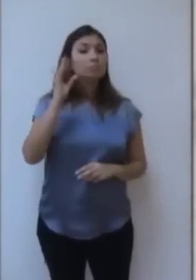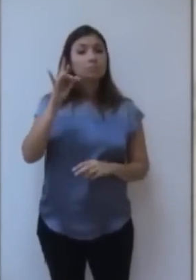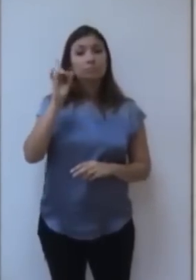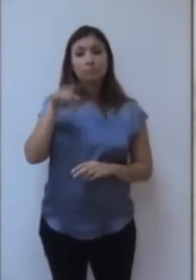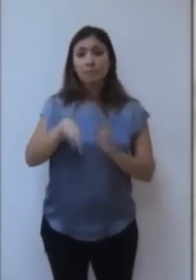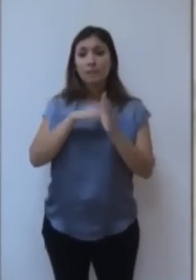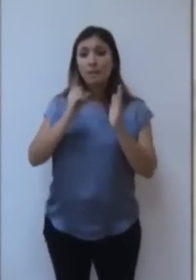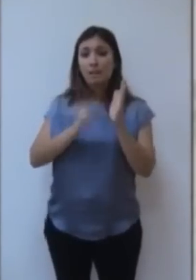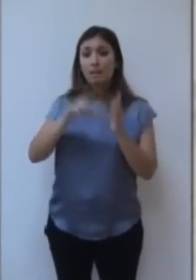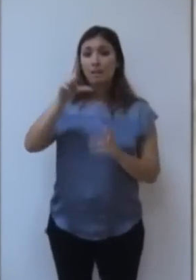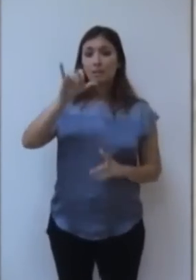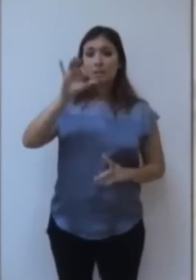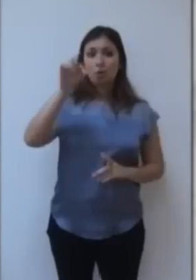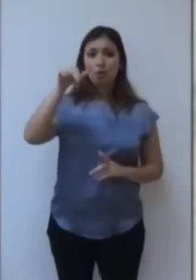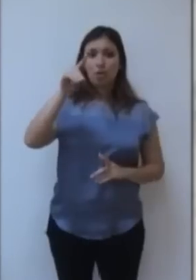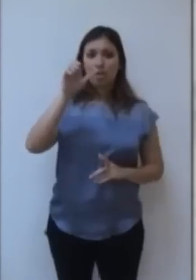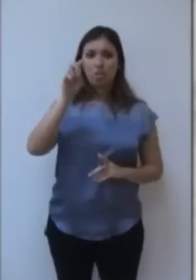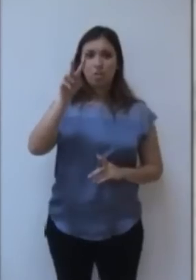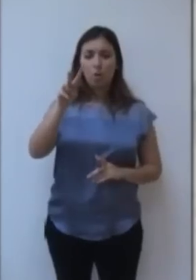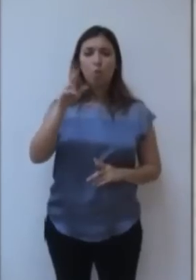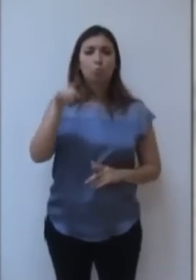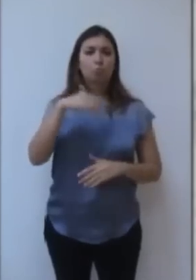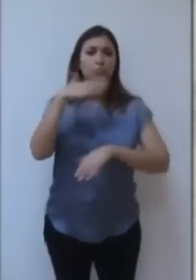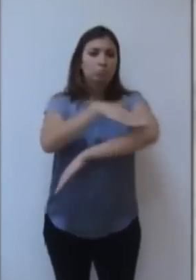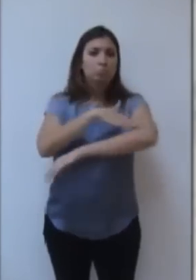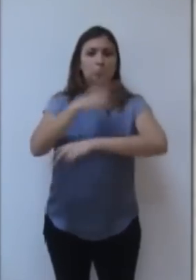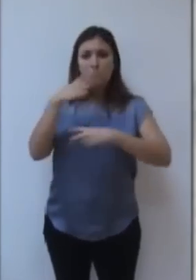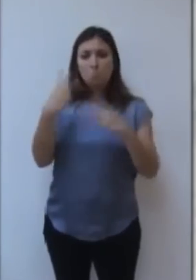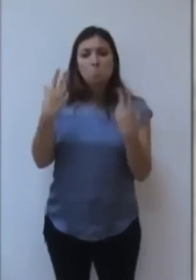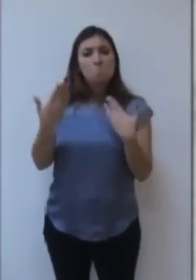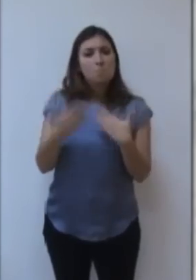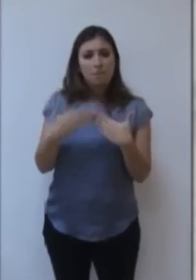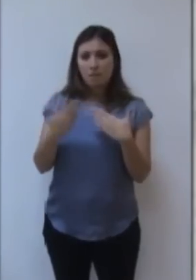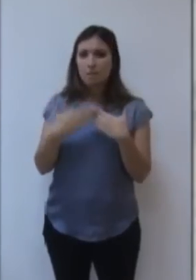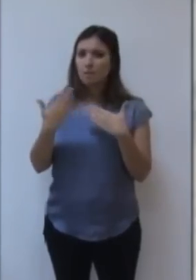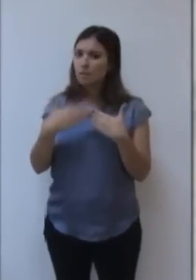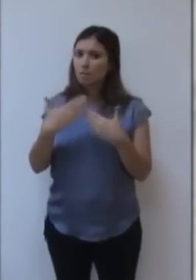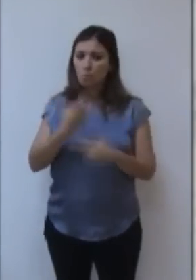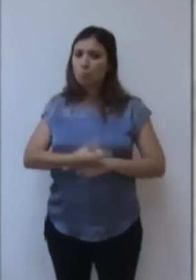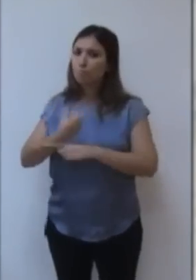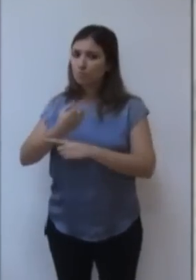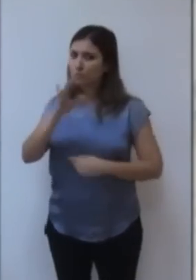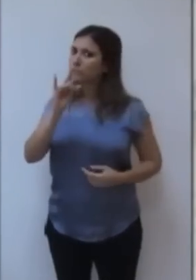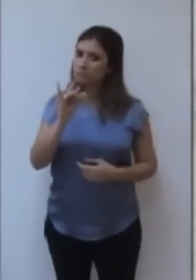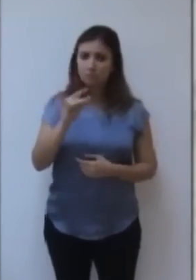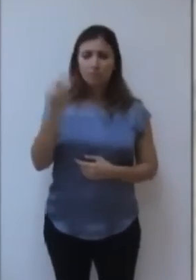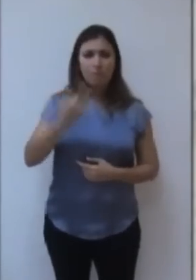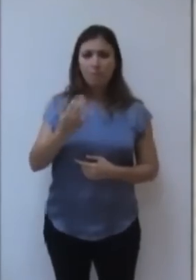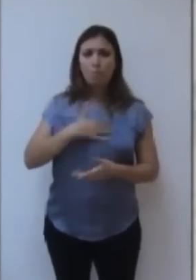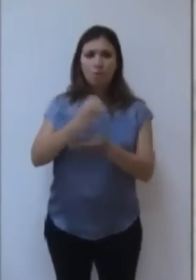desarrollo de la ley de la Lyon-Dow, sí que al menos las administraciones públicas tienen la obligación de ofrecer